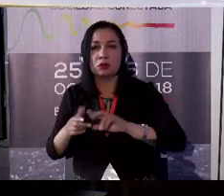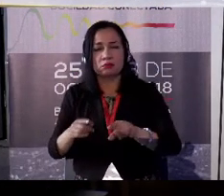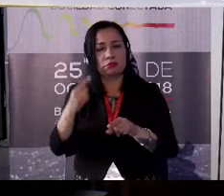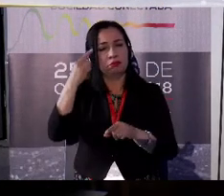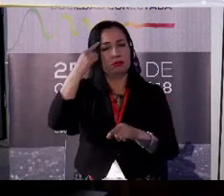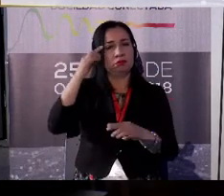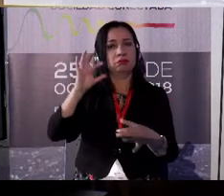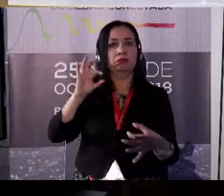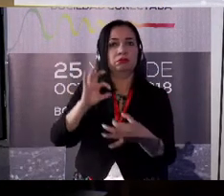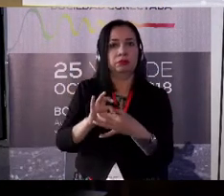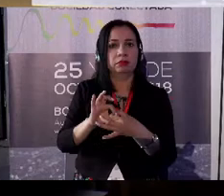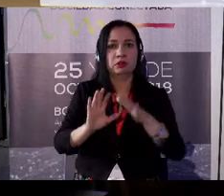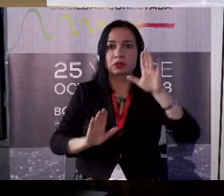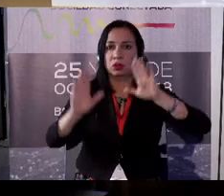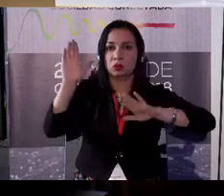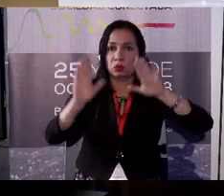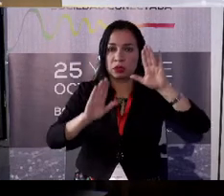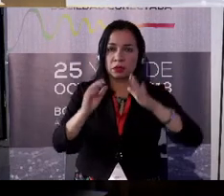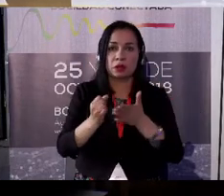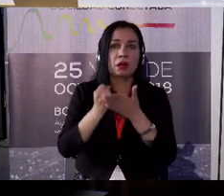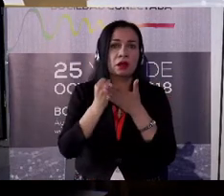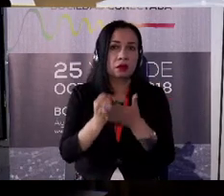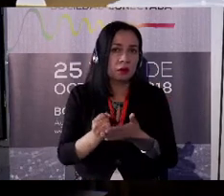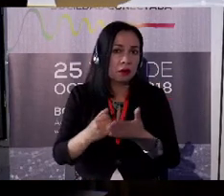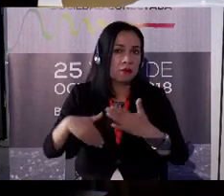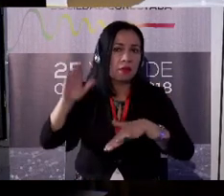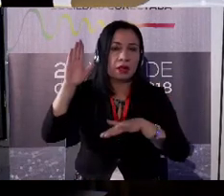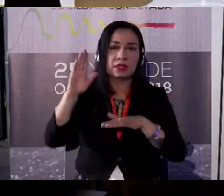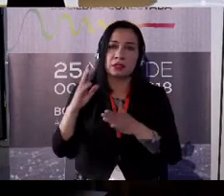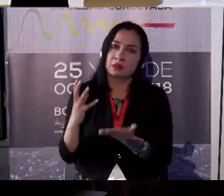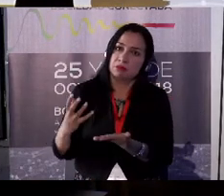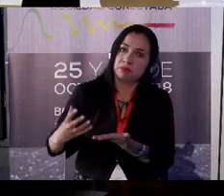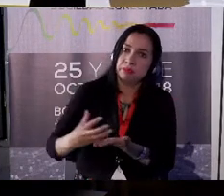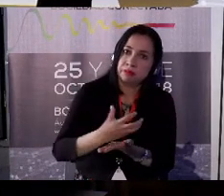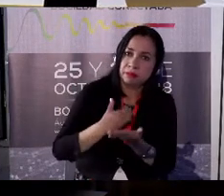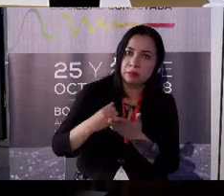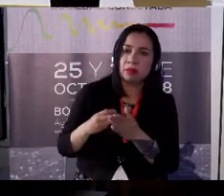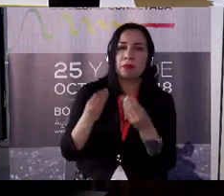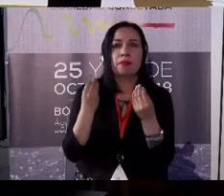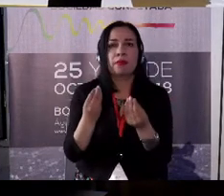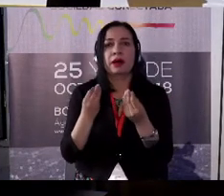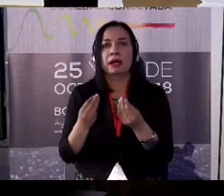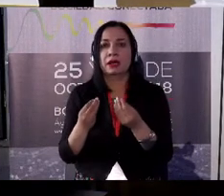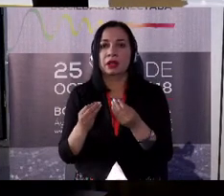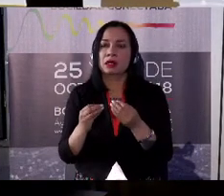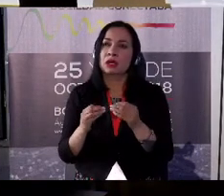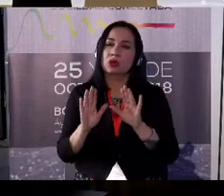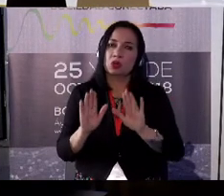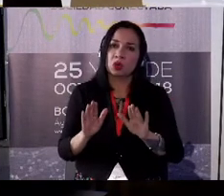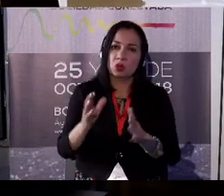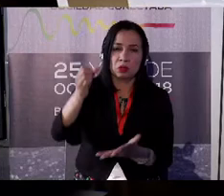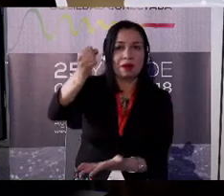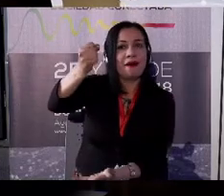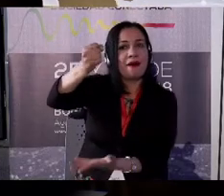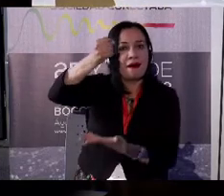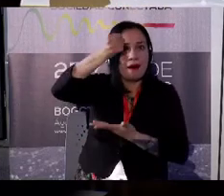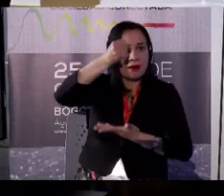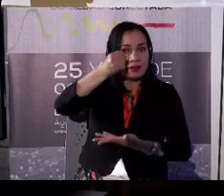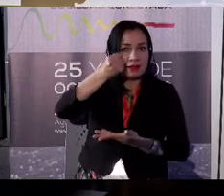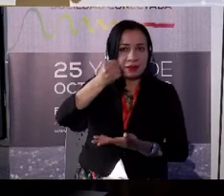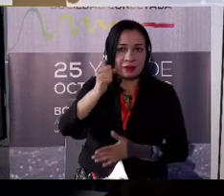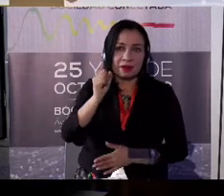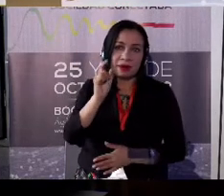manera de maximizar el ingreso para el tesoro o la hacienda de un país, que